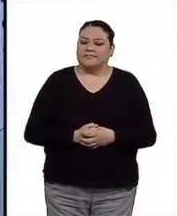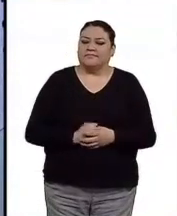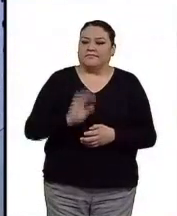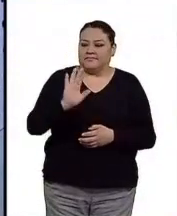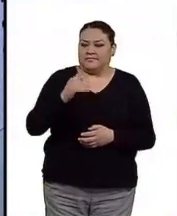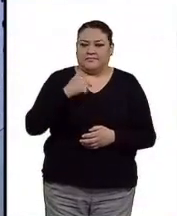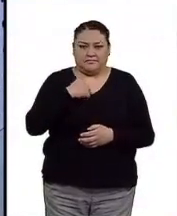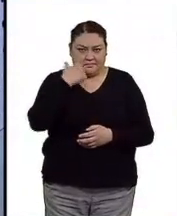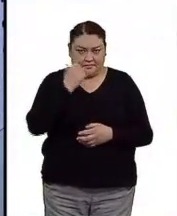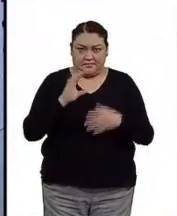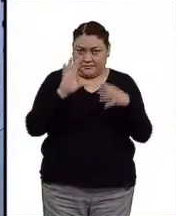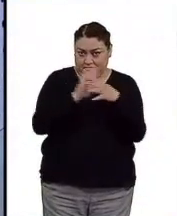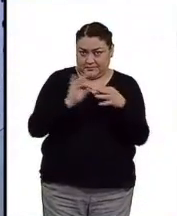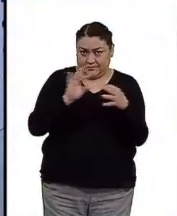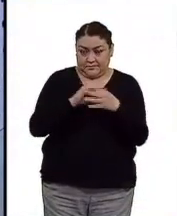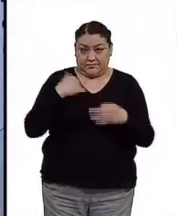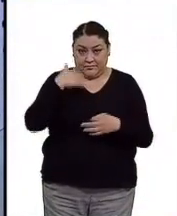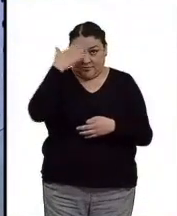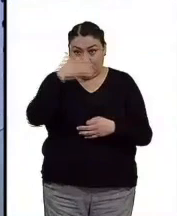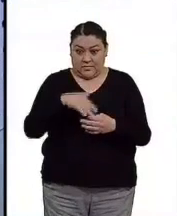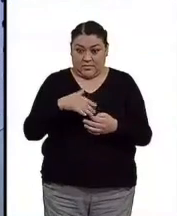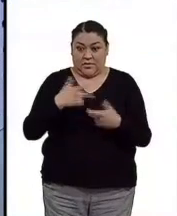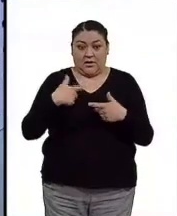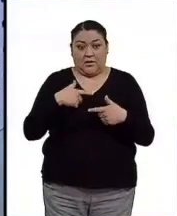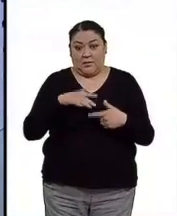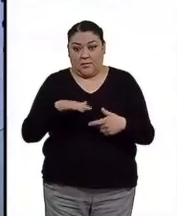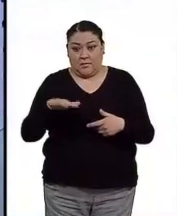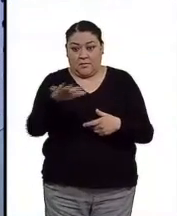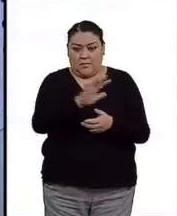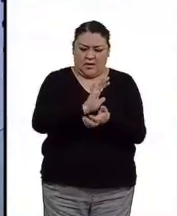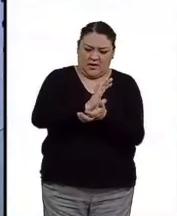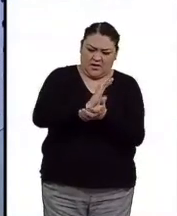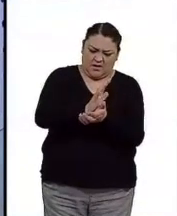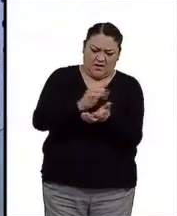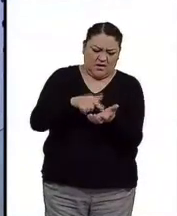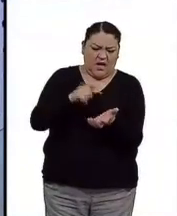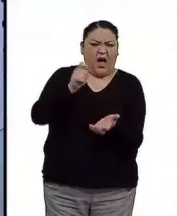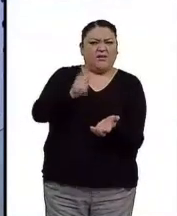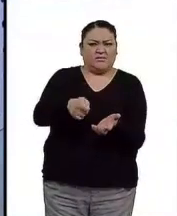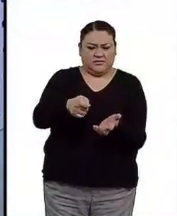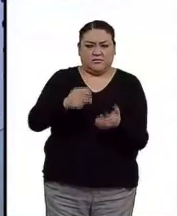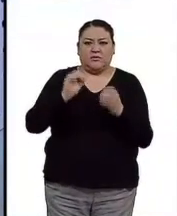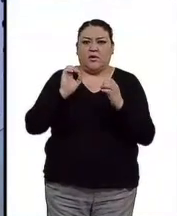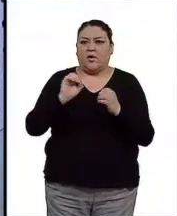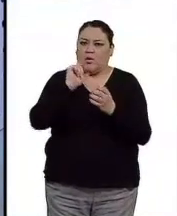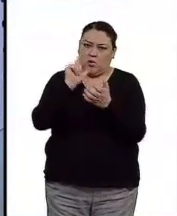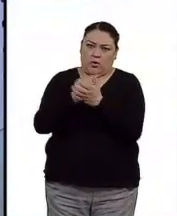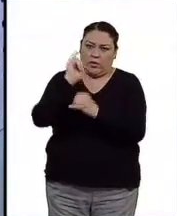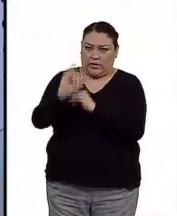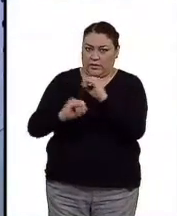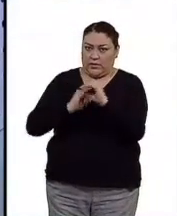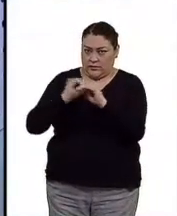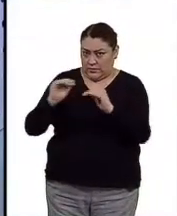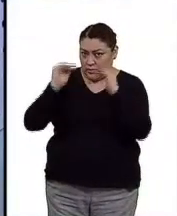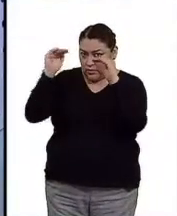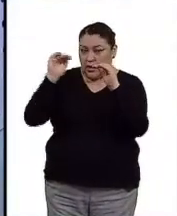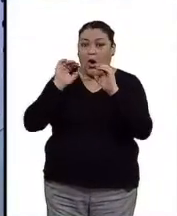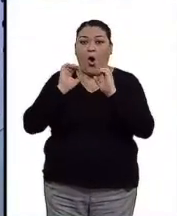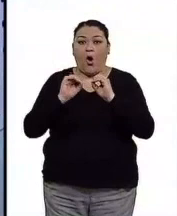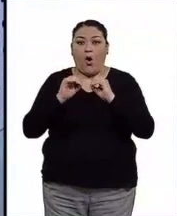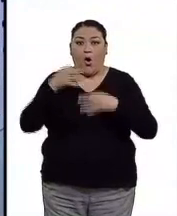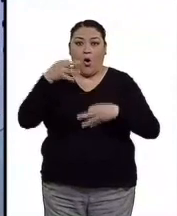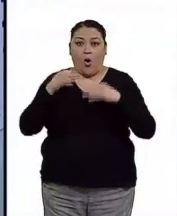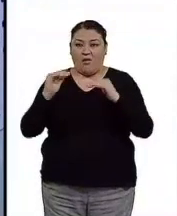muy breve, la discriminación a nivel estándar internacional y a nivel incluso de criterios de la Suprema Corte de Justicia,